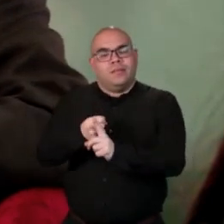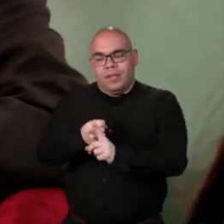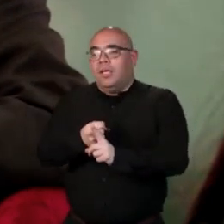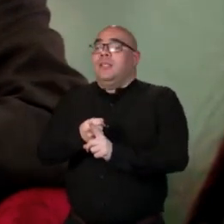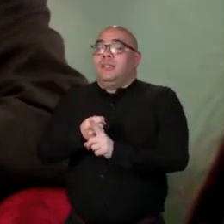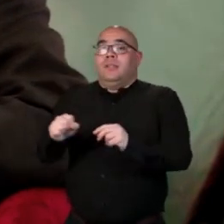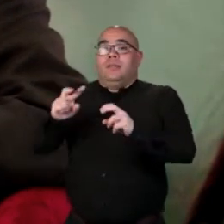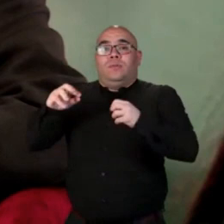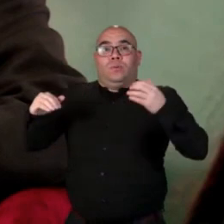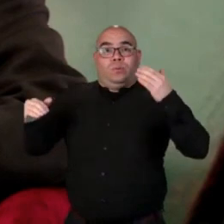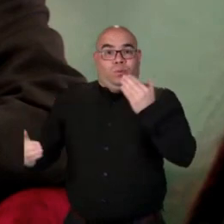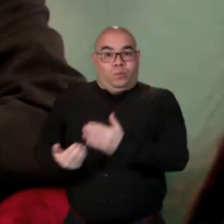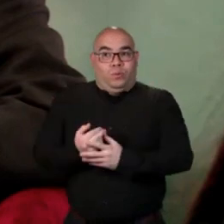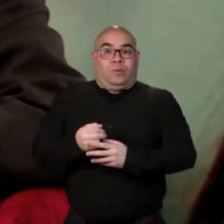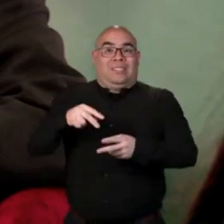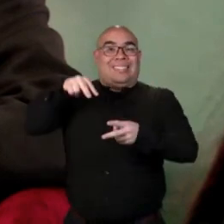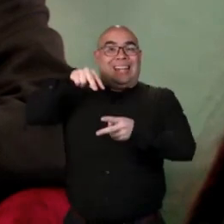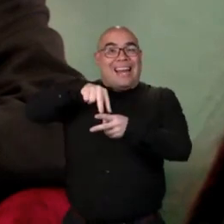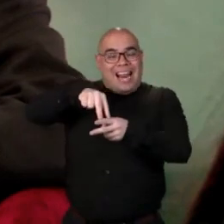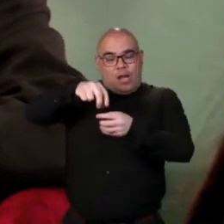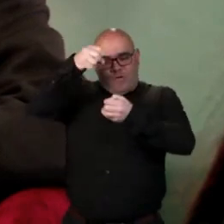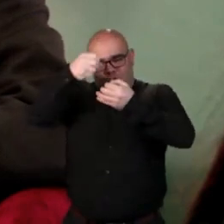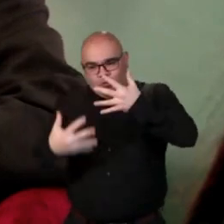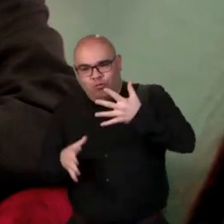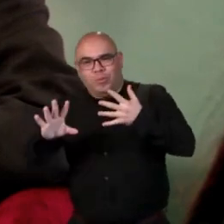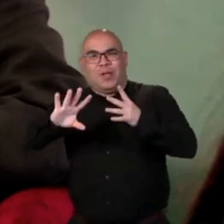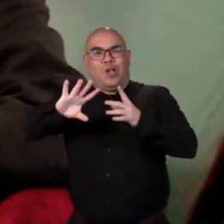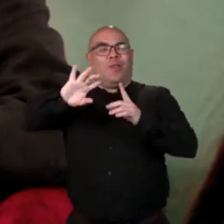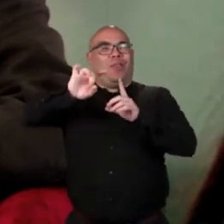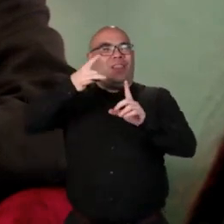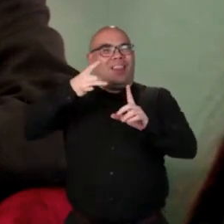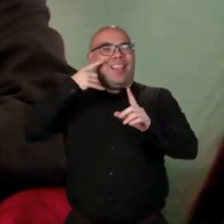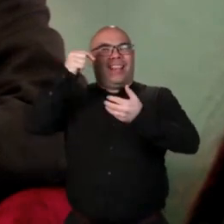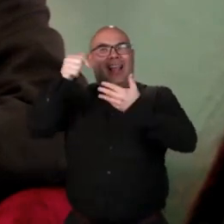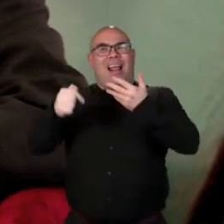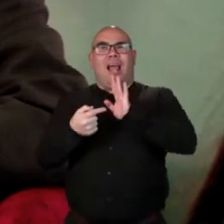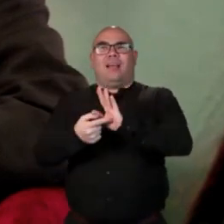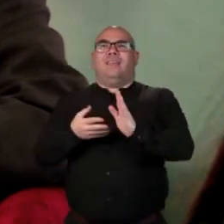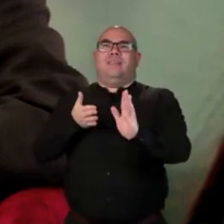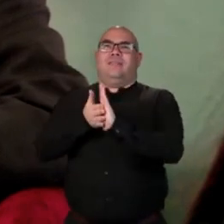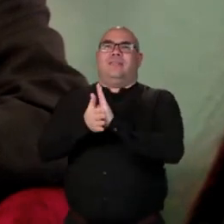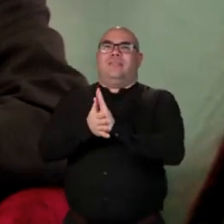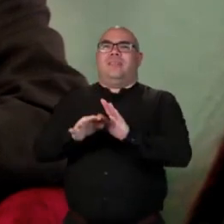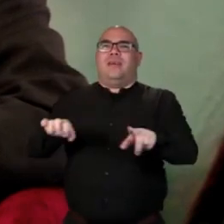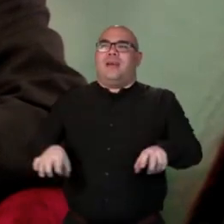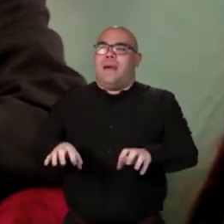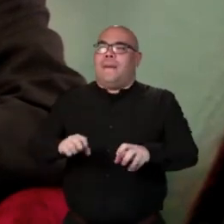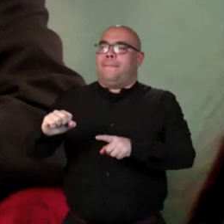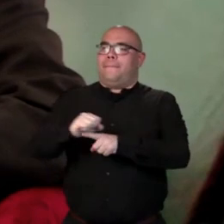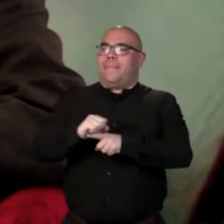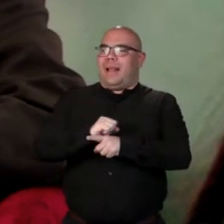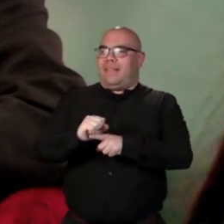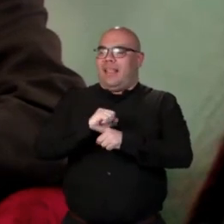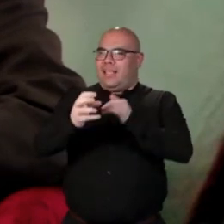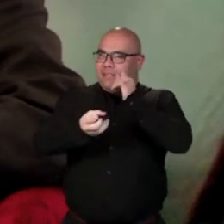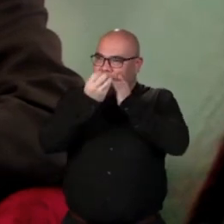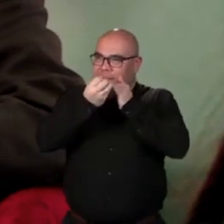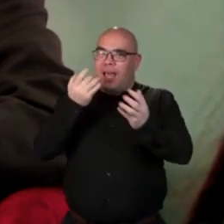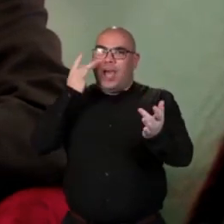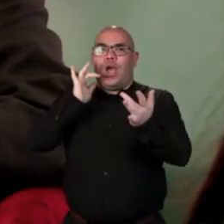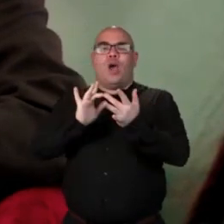digitales que permiten fundamentalmente enriquecer desde esta perspectiva las prácticas pedagógicas,